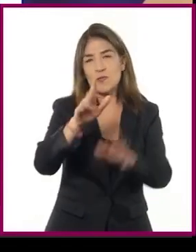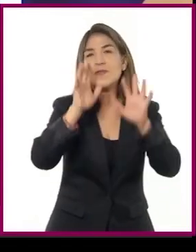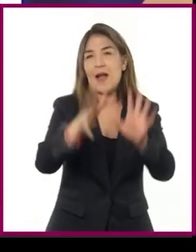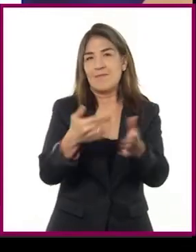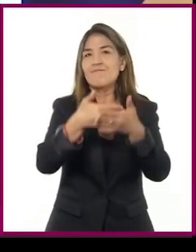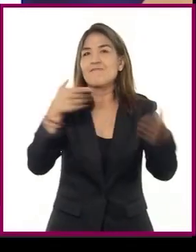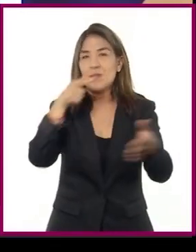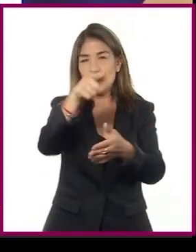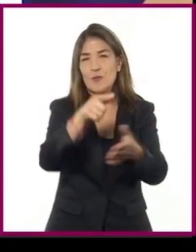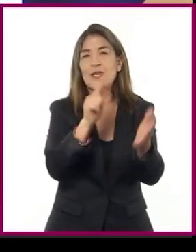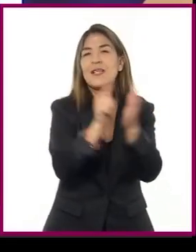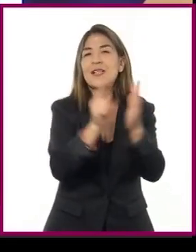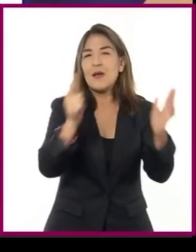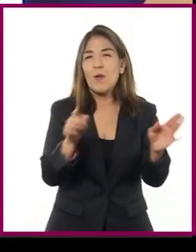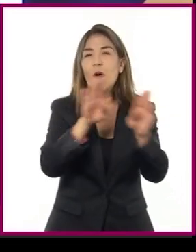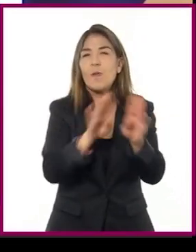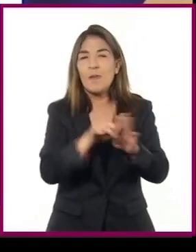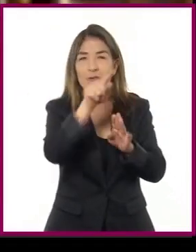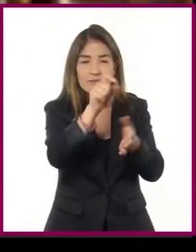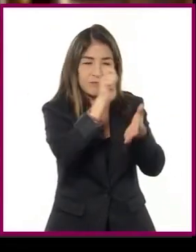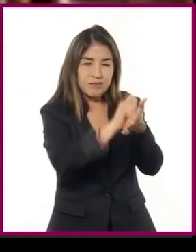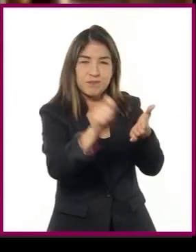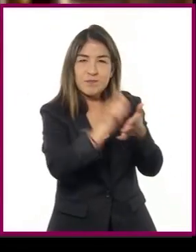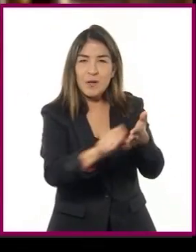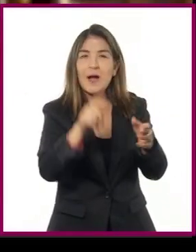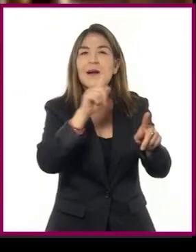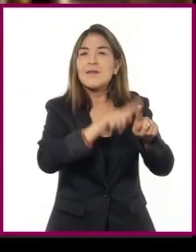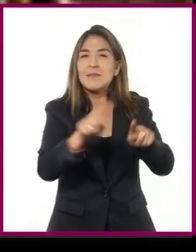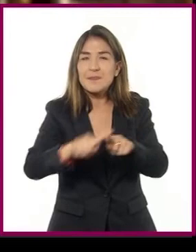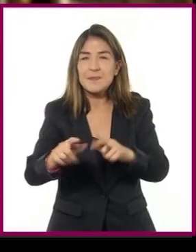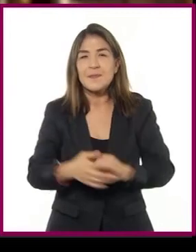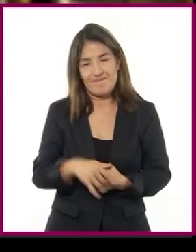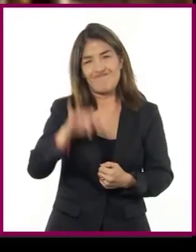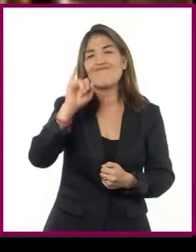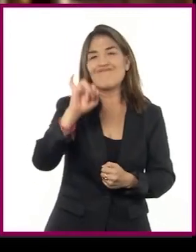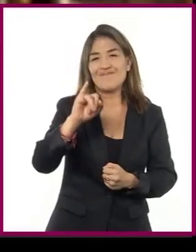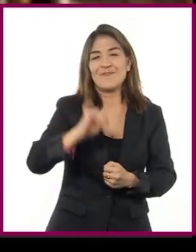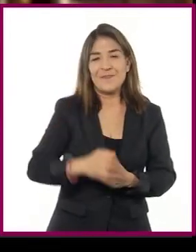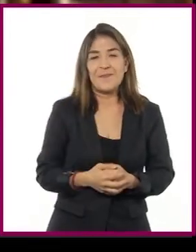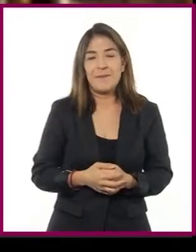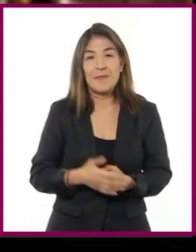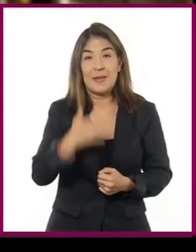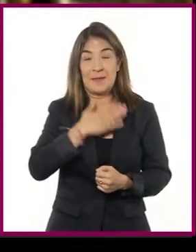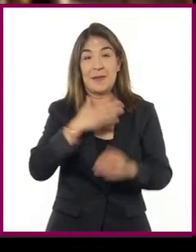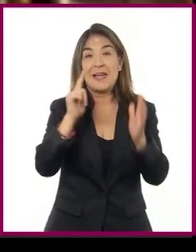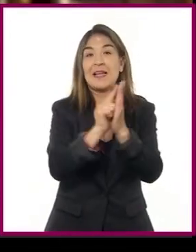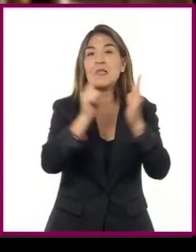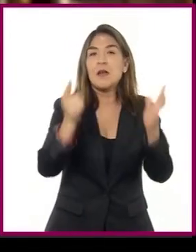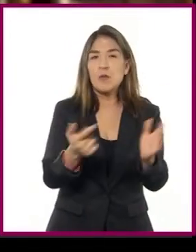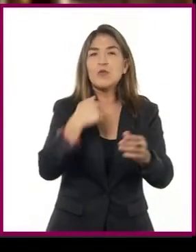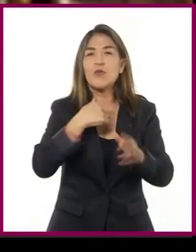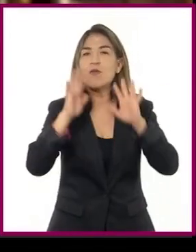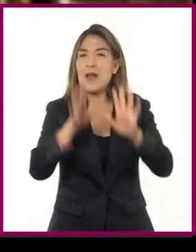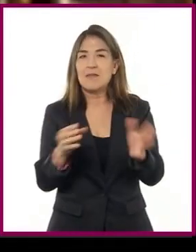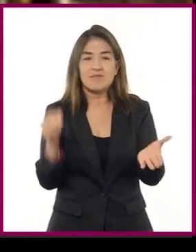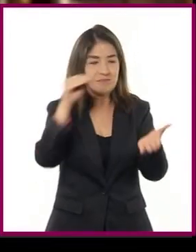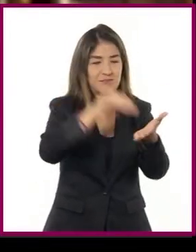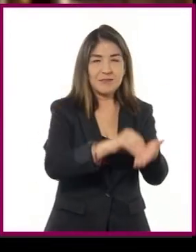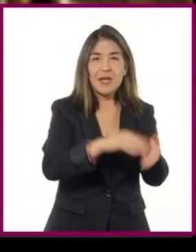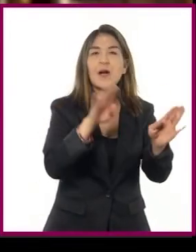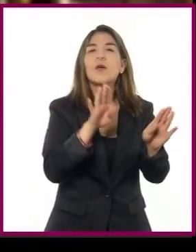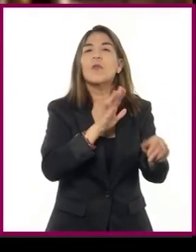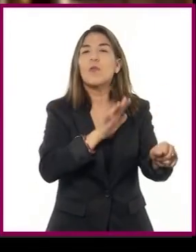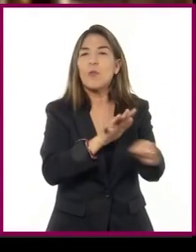en tu famoso libro de los elementos. Sí, en mi libro anoté las